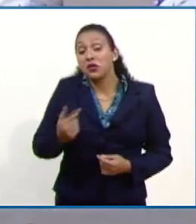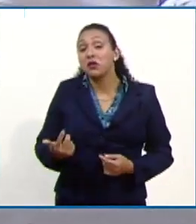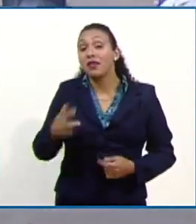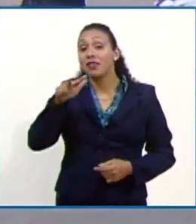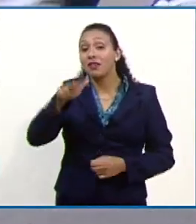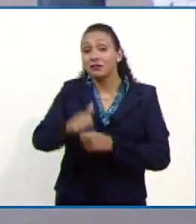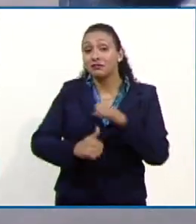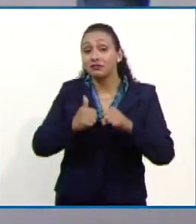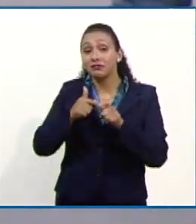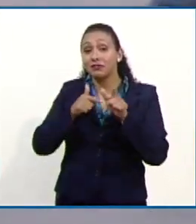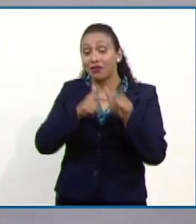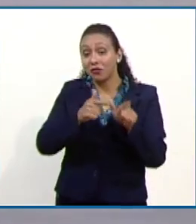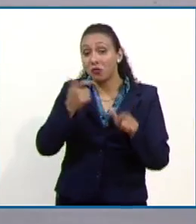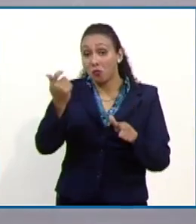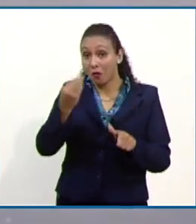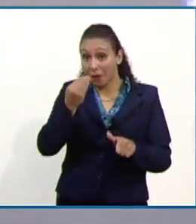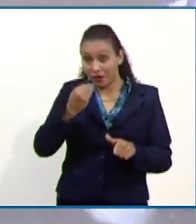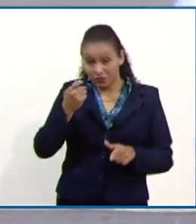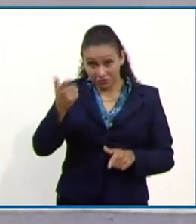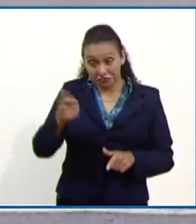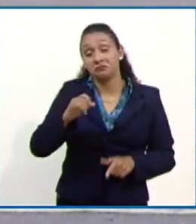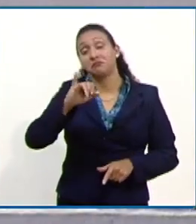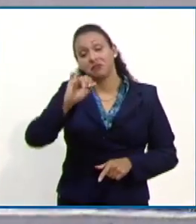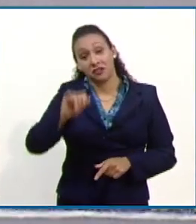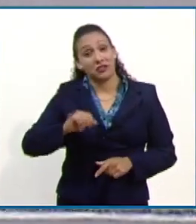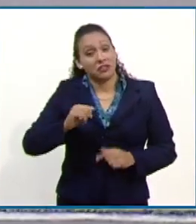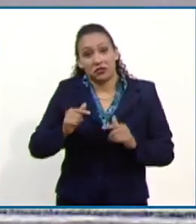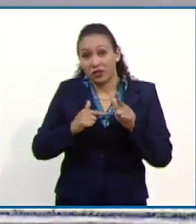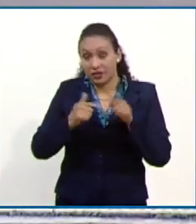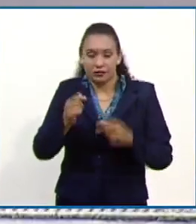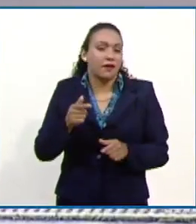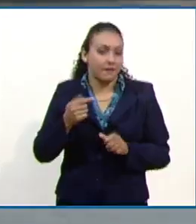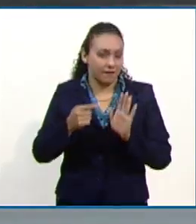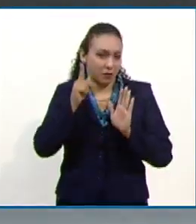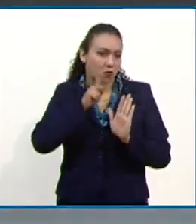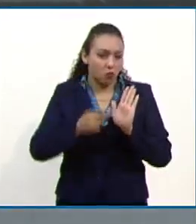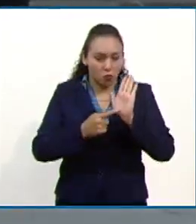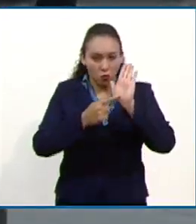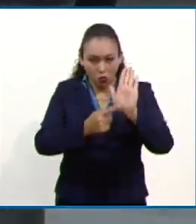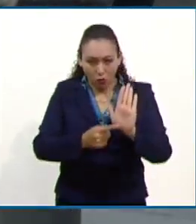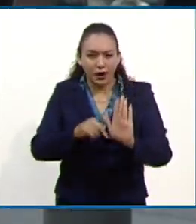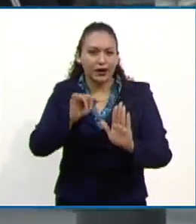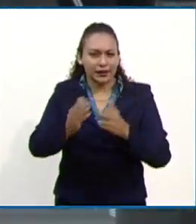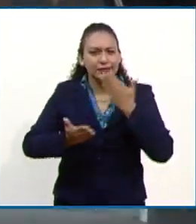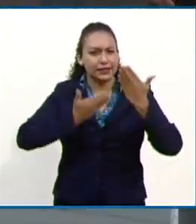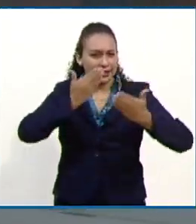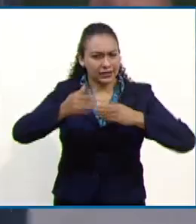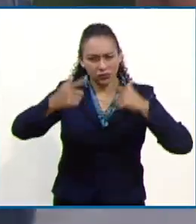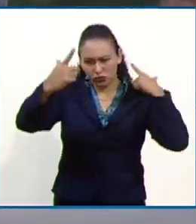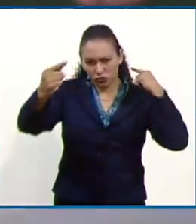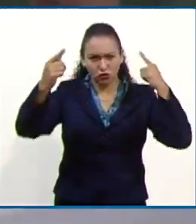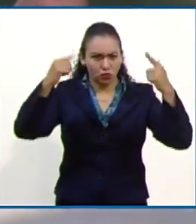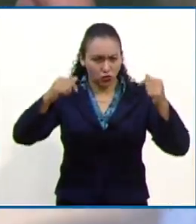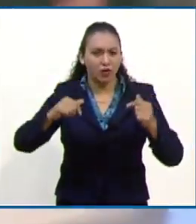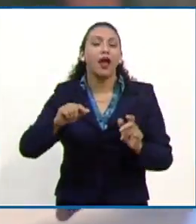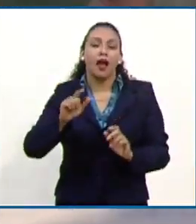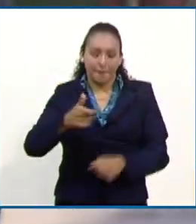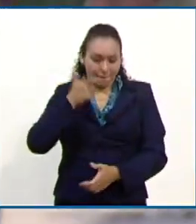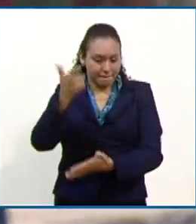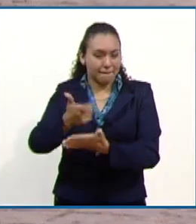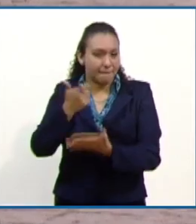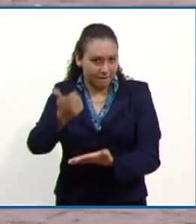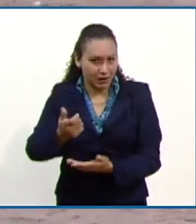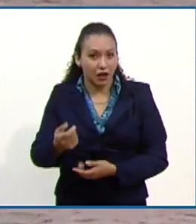el estado de necesidad a pesar de su mayoría de edad, la persona deudora debe demostrar que cumplió en forma proporcional, regular